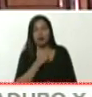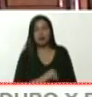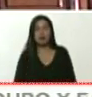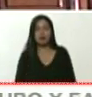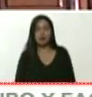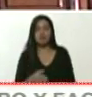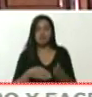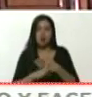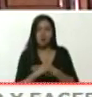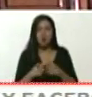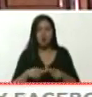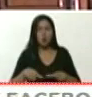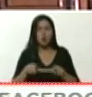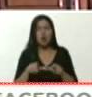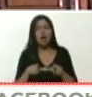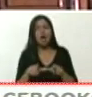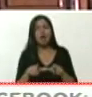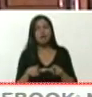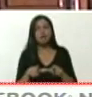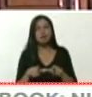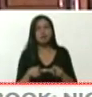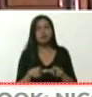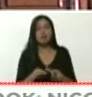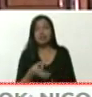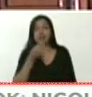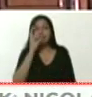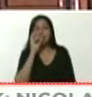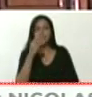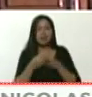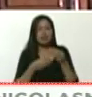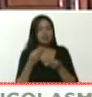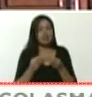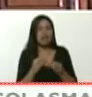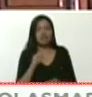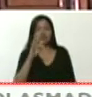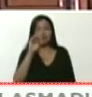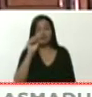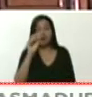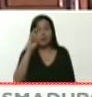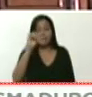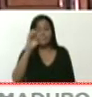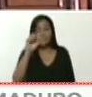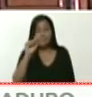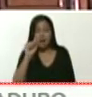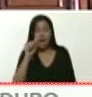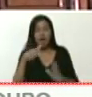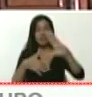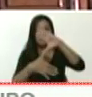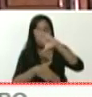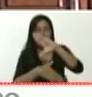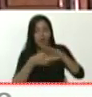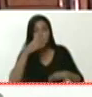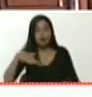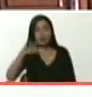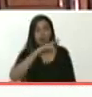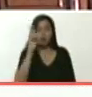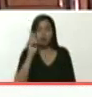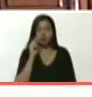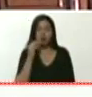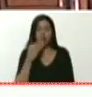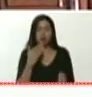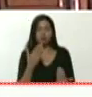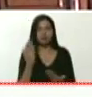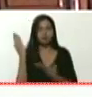a la torrefactora Fama de América, produciendo el café para el pueblo de Venezuela.